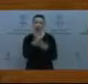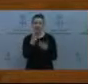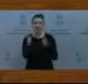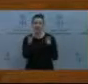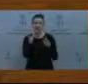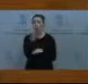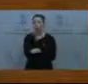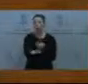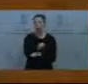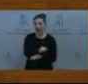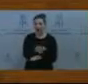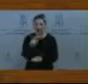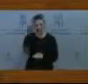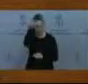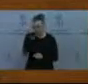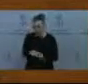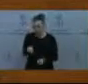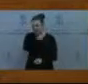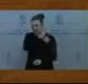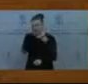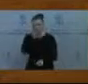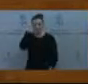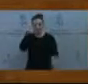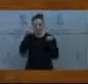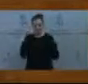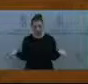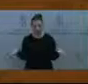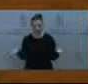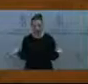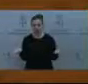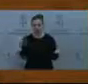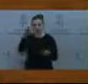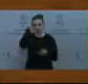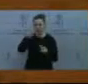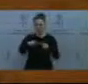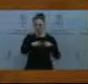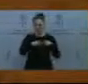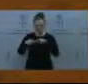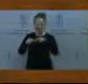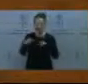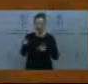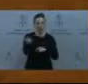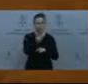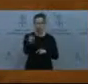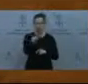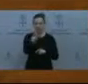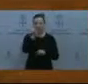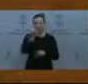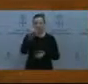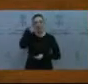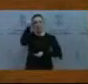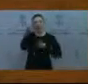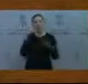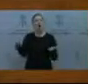escandaloso, nos parecía insolidario y nos parecía que nuevamente no había ninguna razón